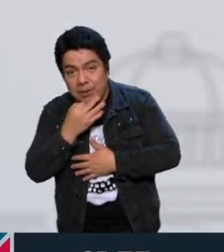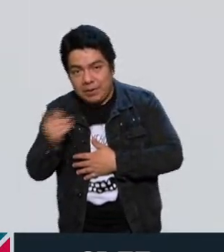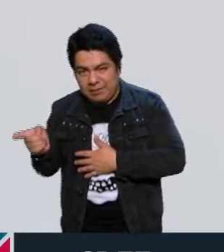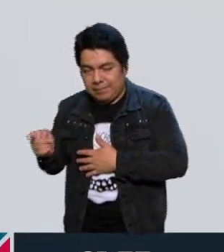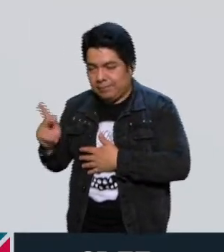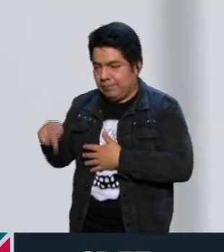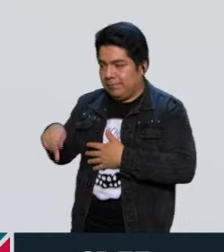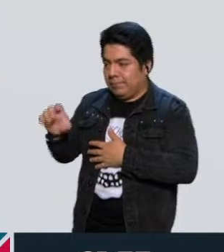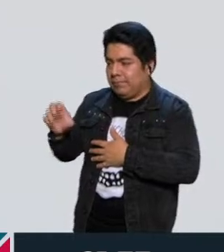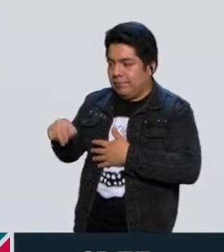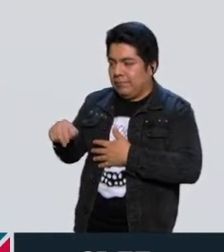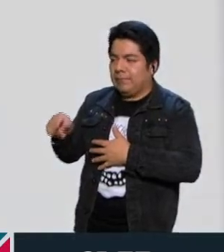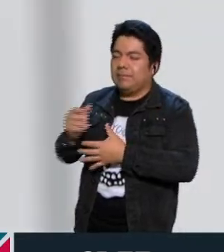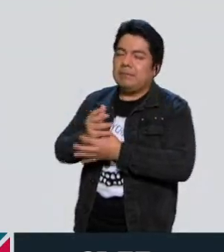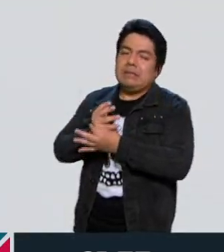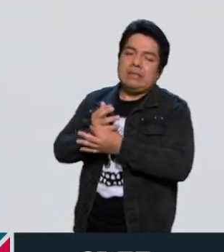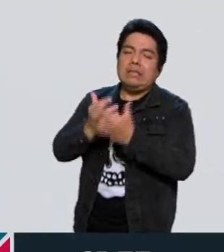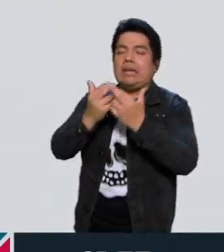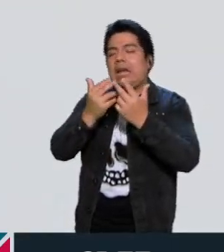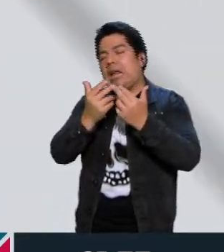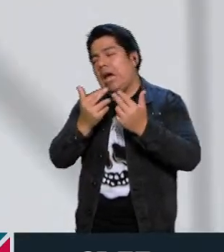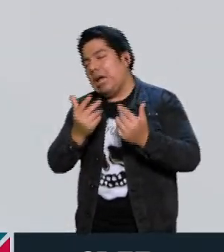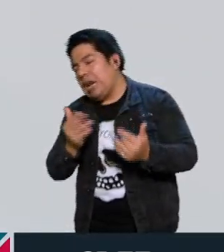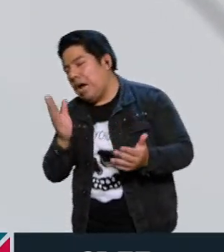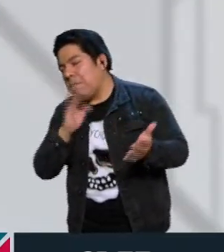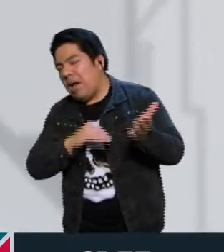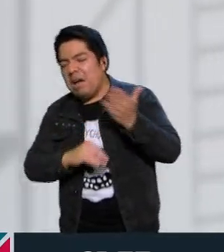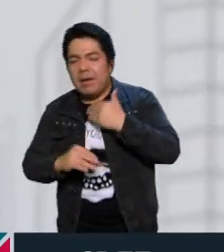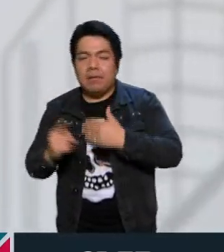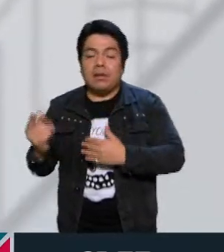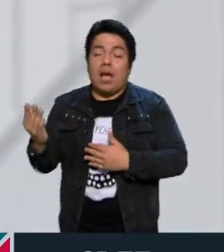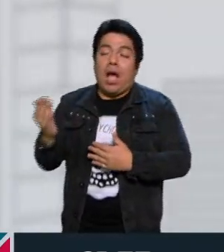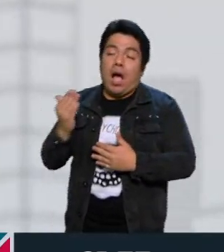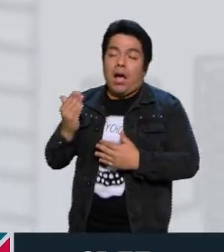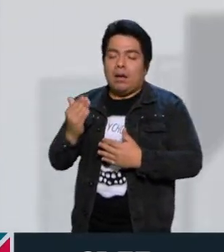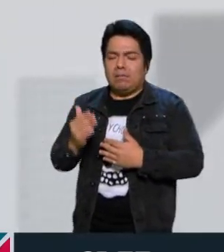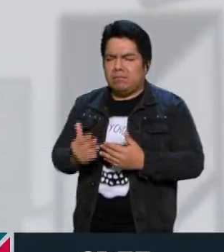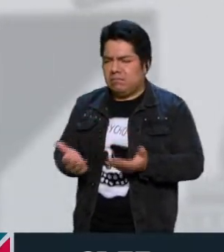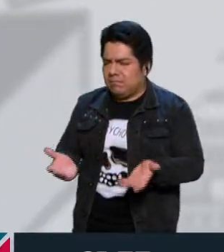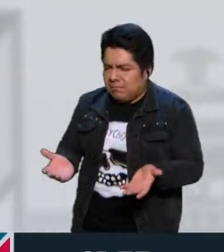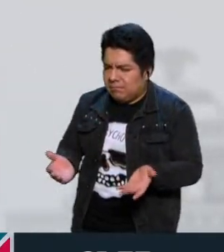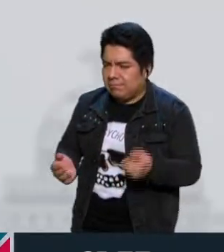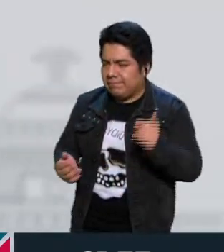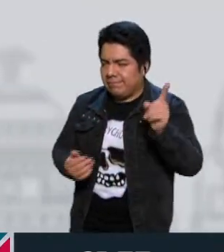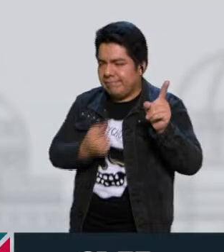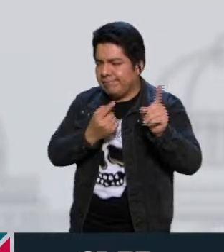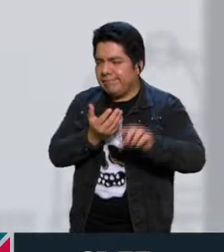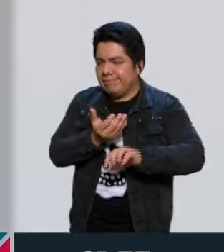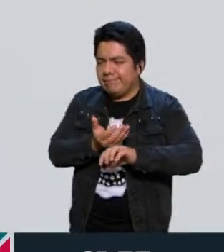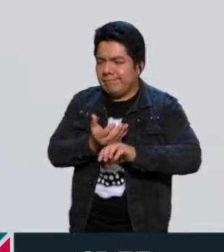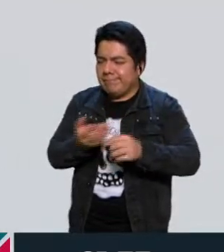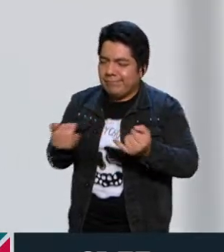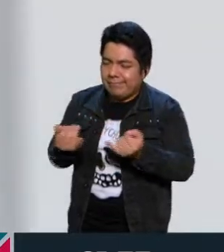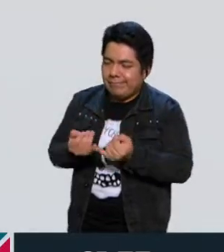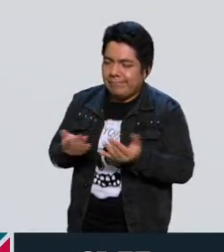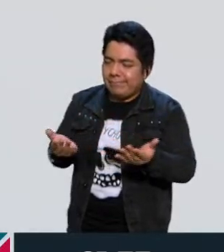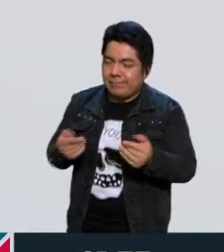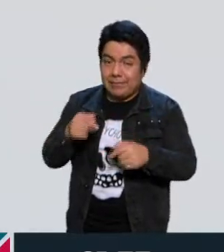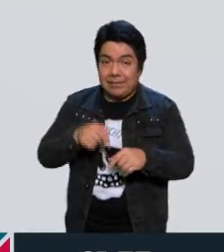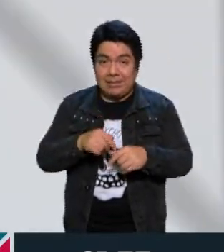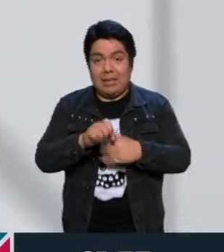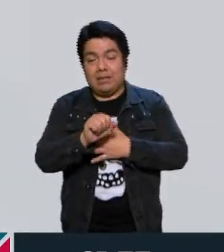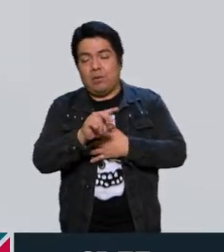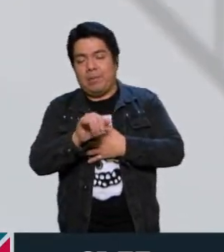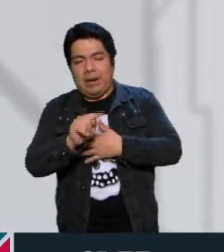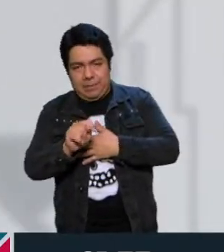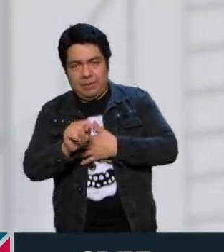plantea que esto podría desmoronarse y nos está tratando de amenazar, pues resulta que también ellos se ven afectados porque tenemos además un superávit de